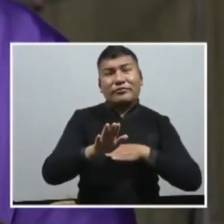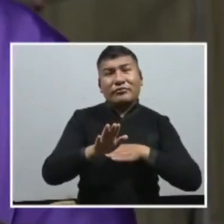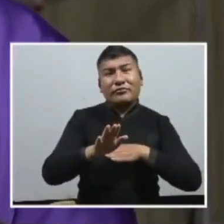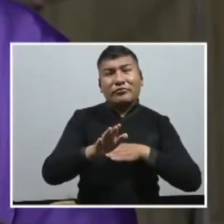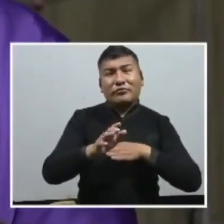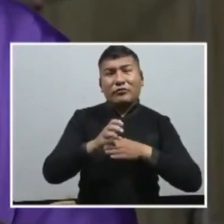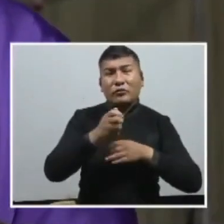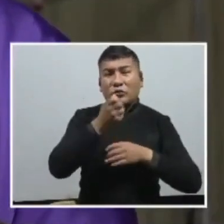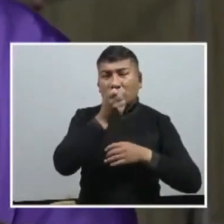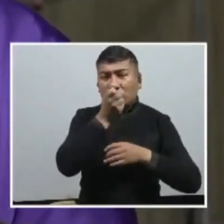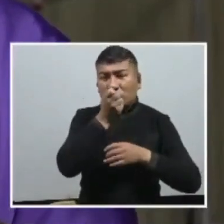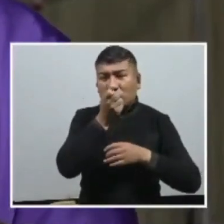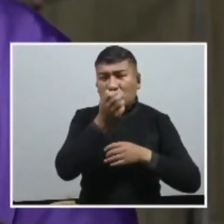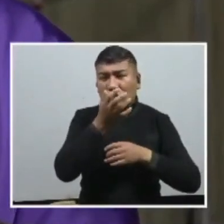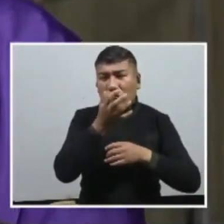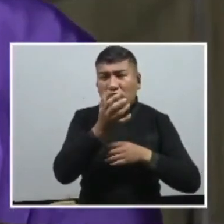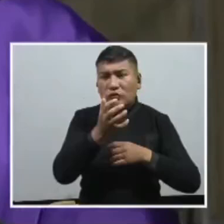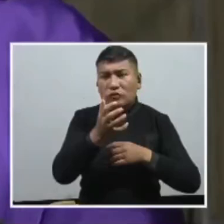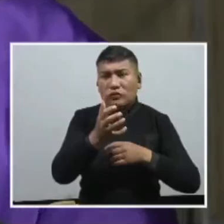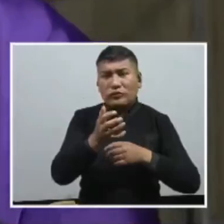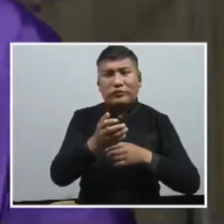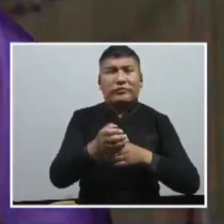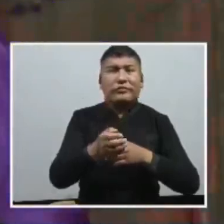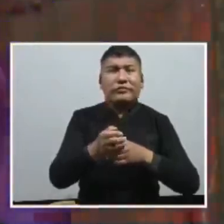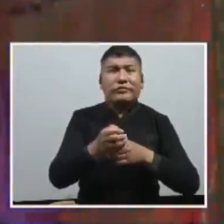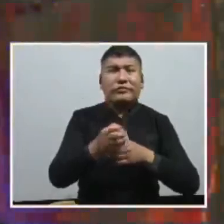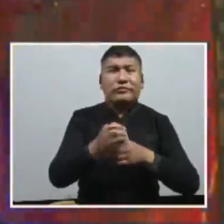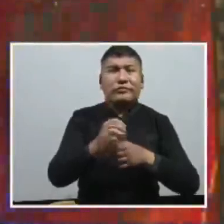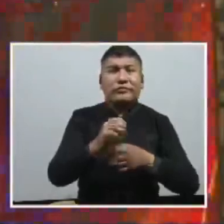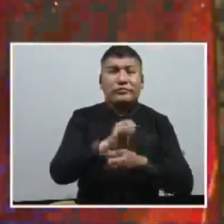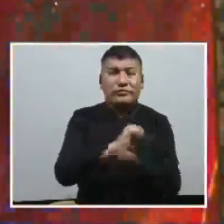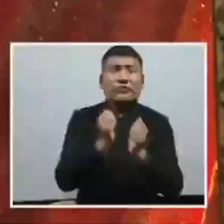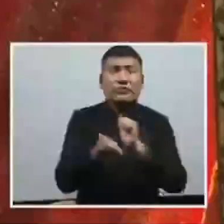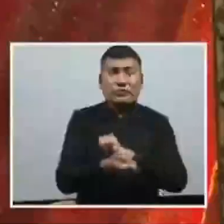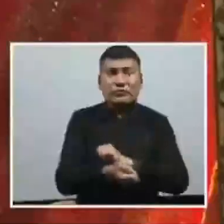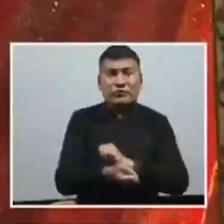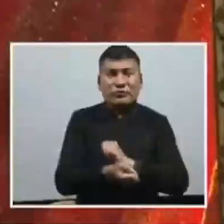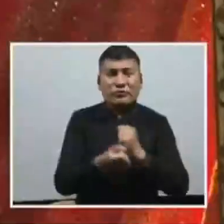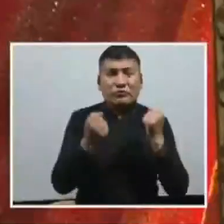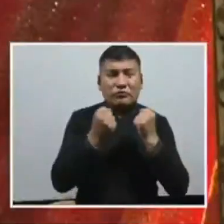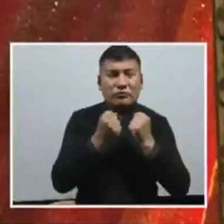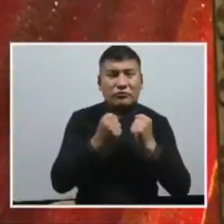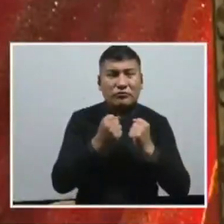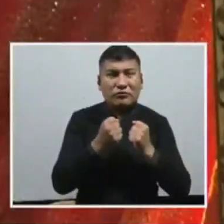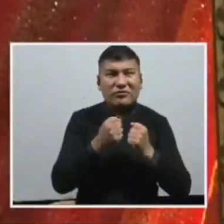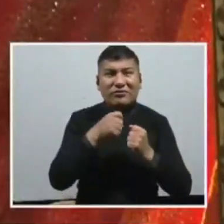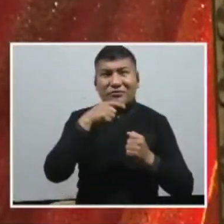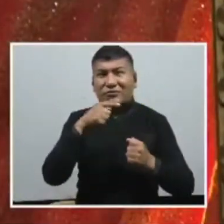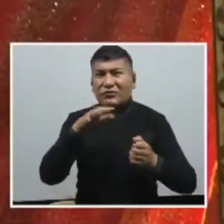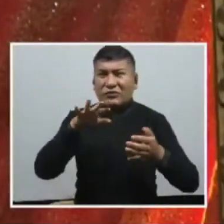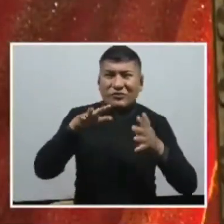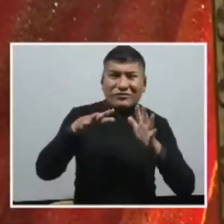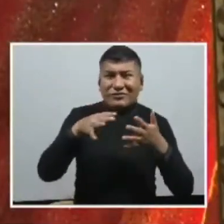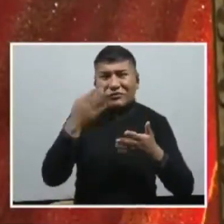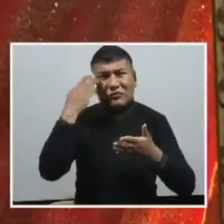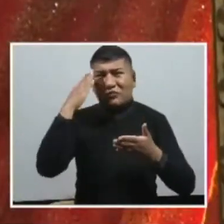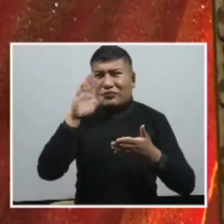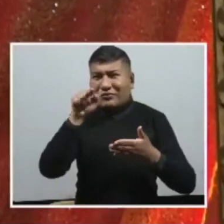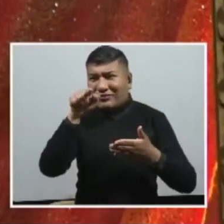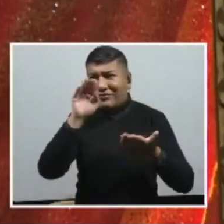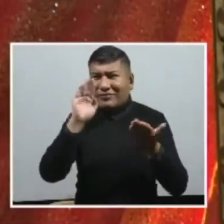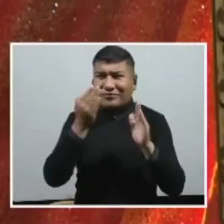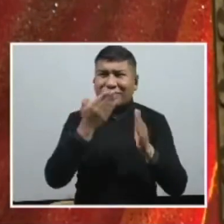tibieza, ¿no?, a mojarse. Primero dice, no sé, parece que es una buena